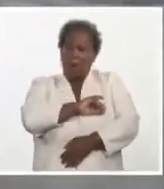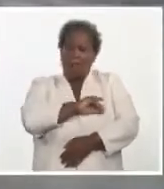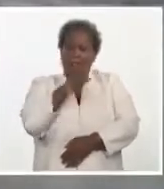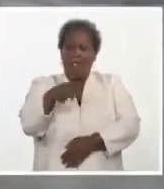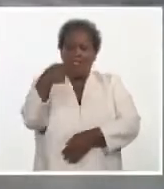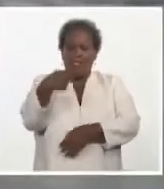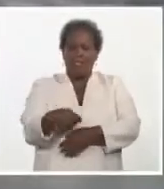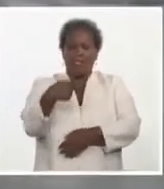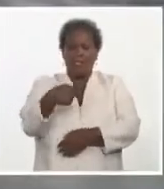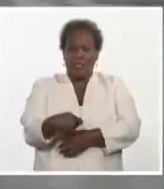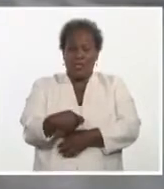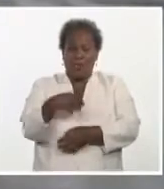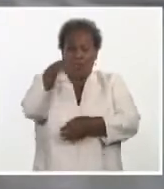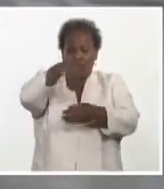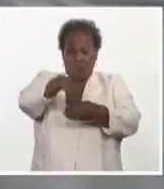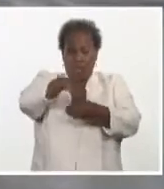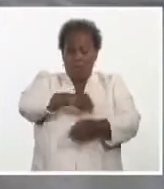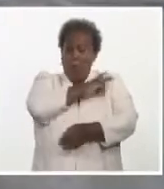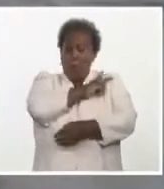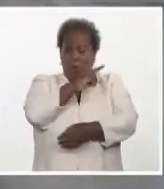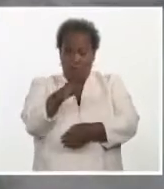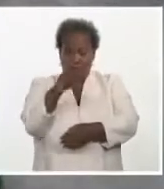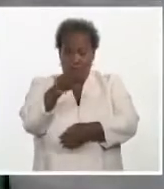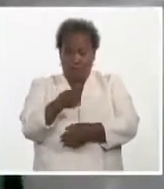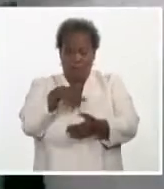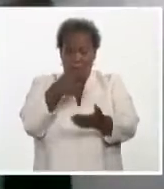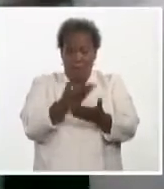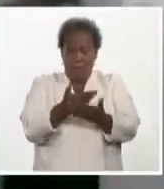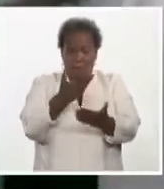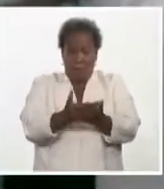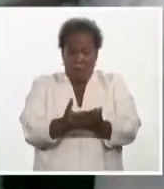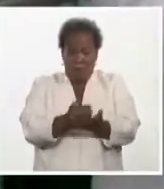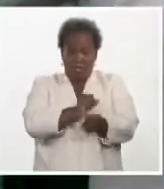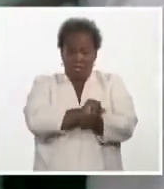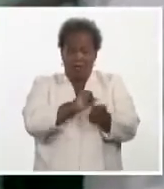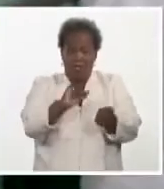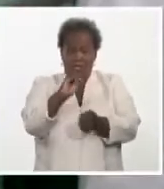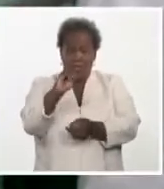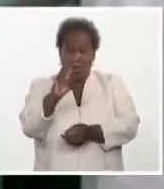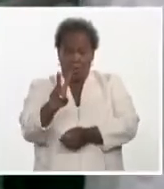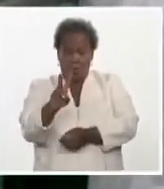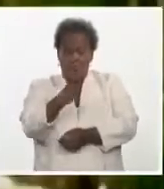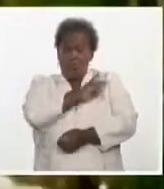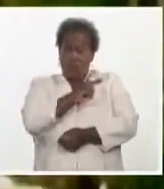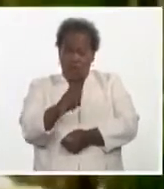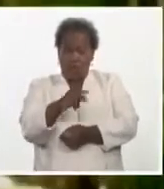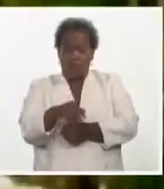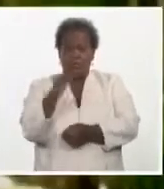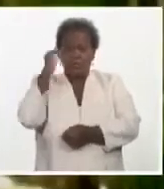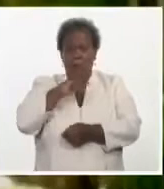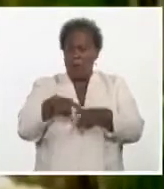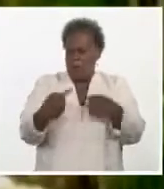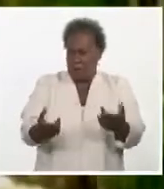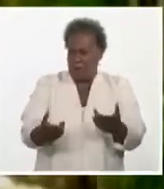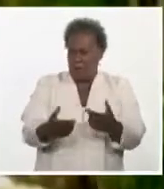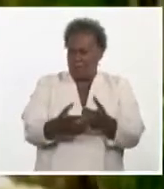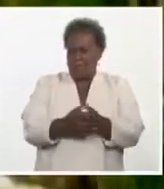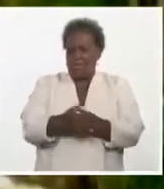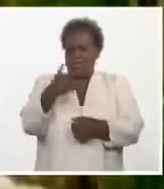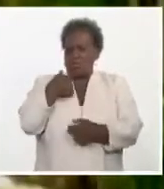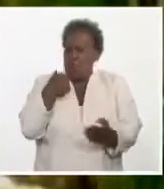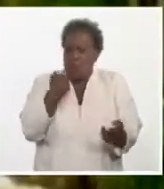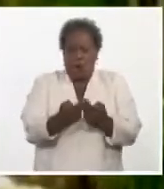decidió formar parte de los voluntarios del candidato vacunal Soberana 02 y nos confiesa por qué. Tengo plena